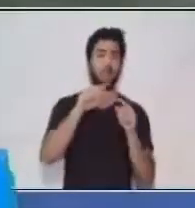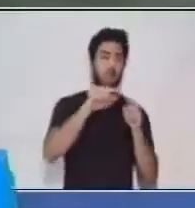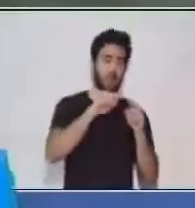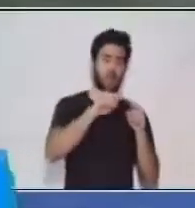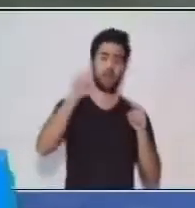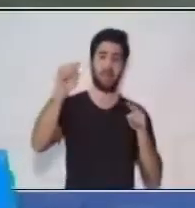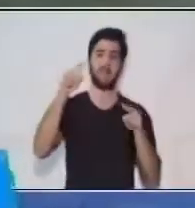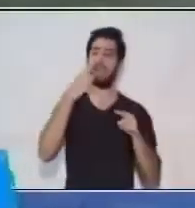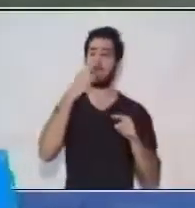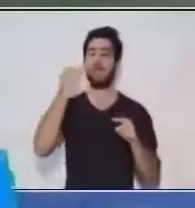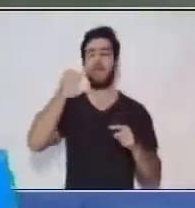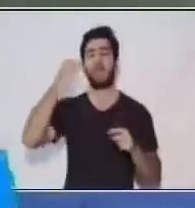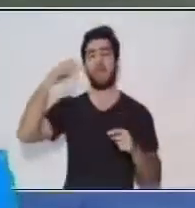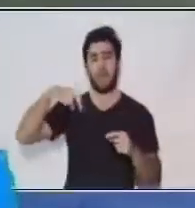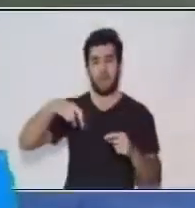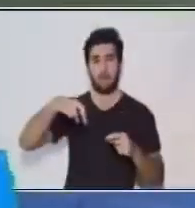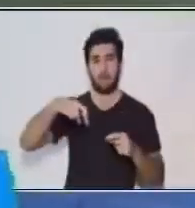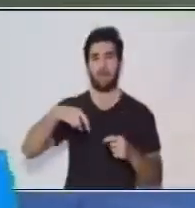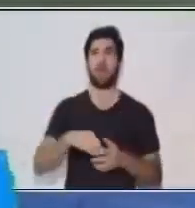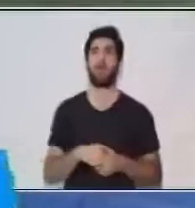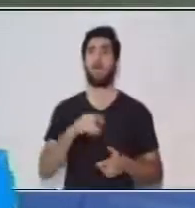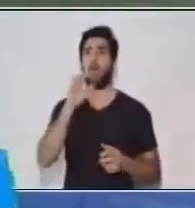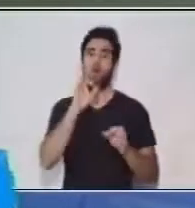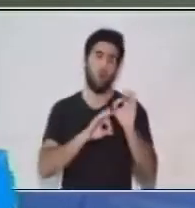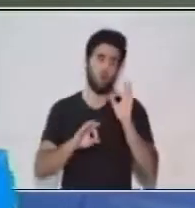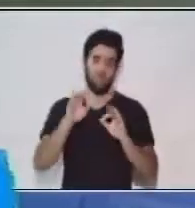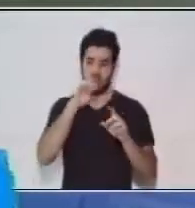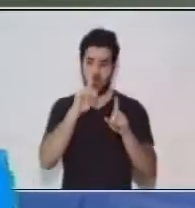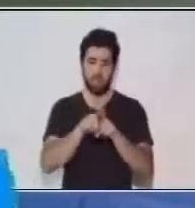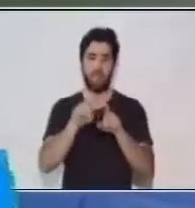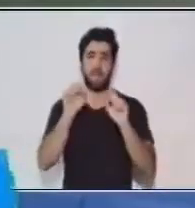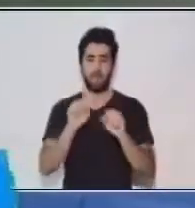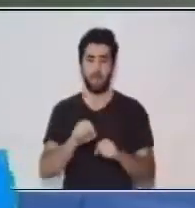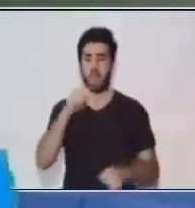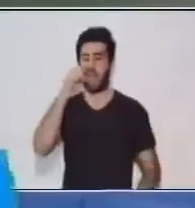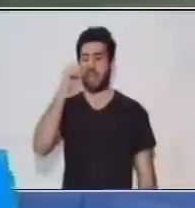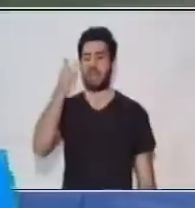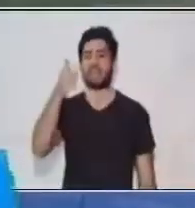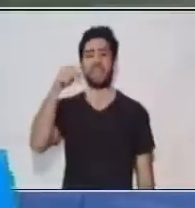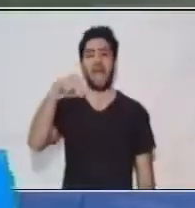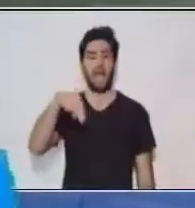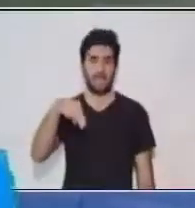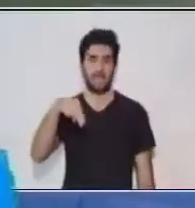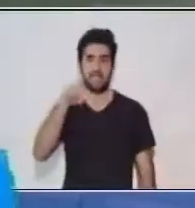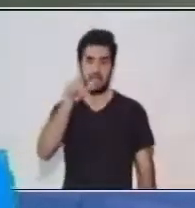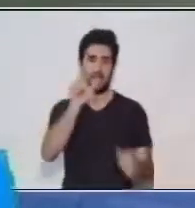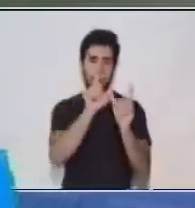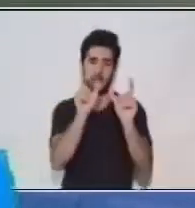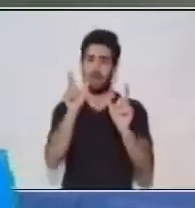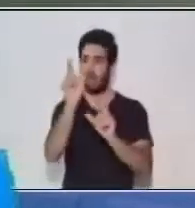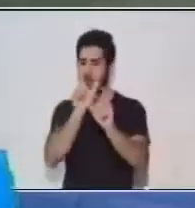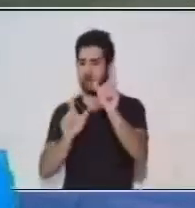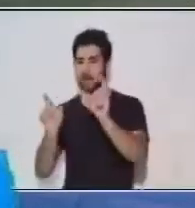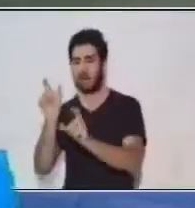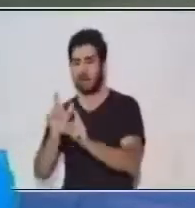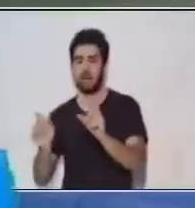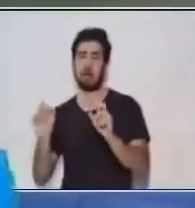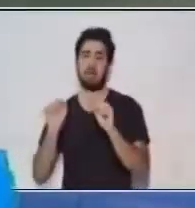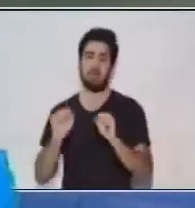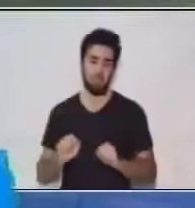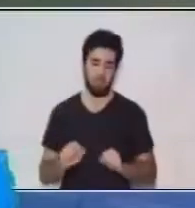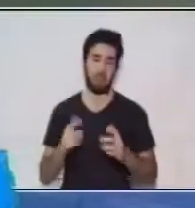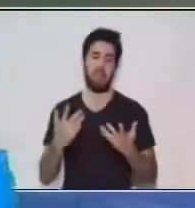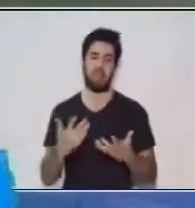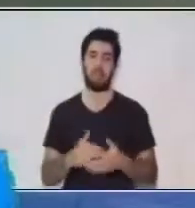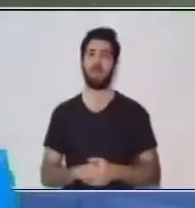también podemos utilizar despejando la tangente. Como ya tenemos nuestros dos catetos, podemos utilizar la